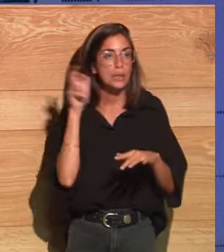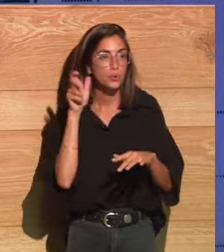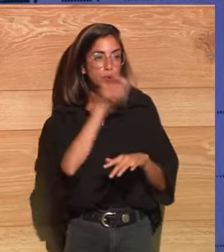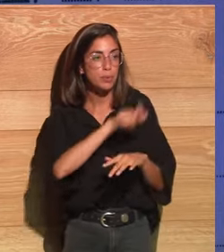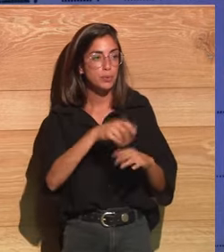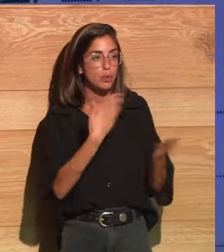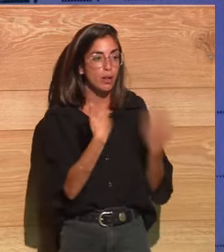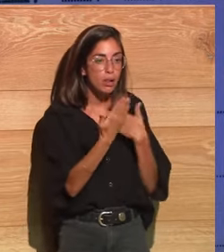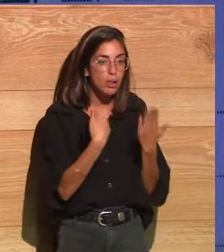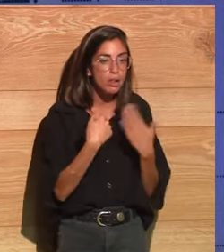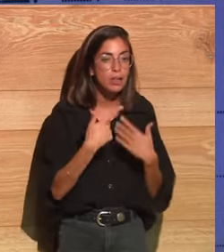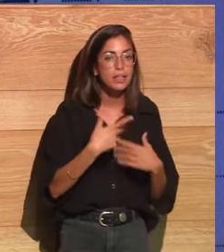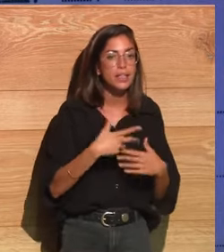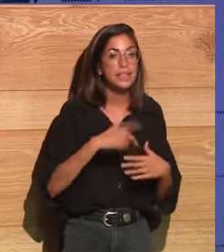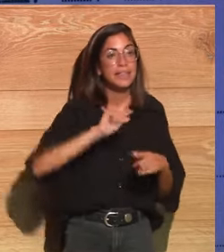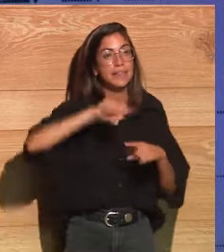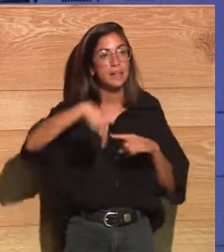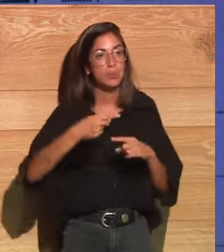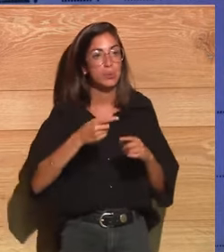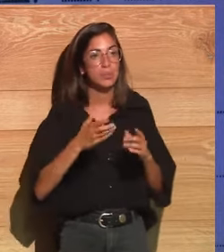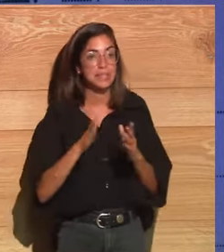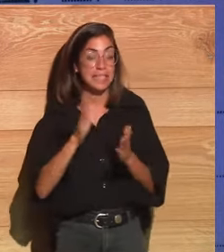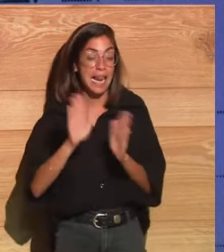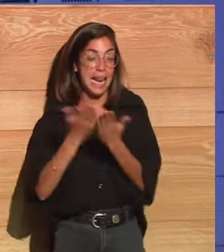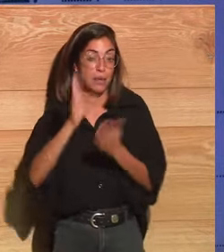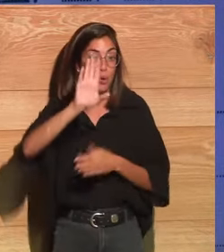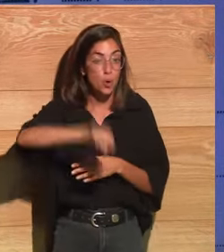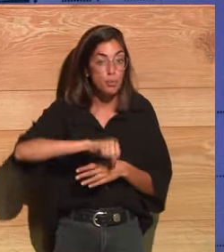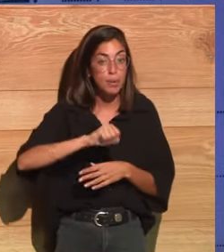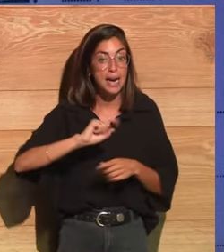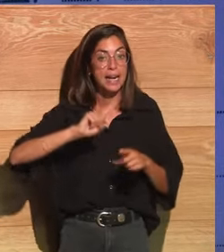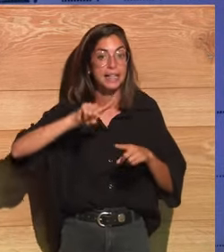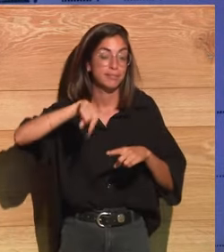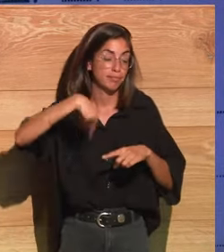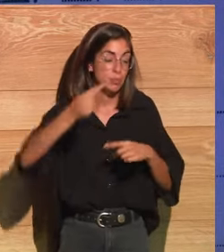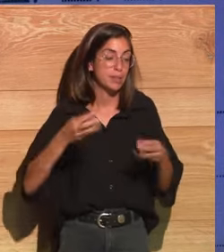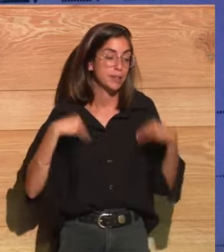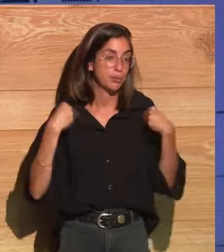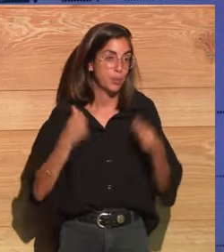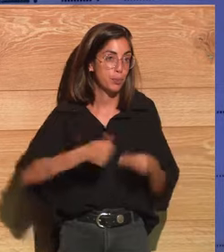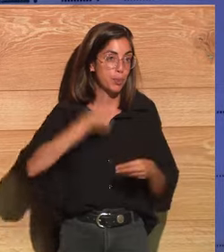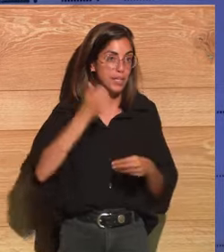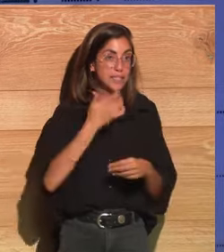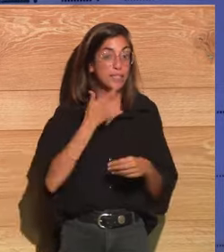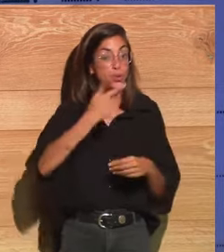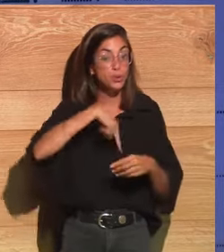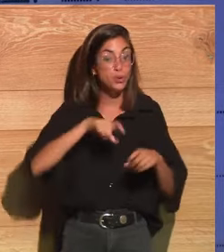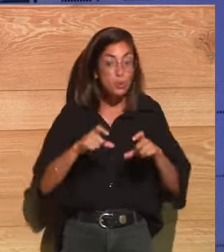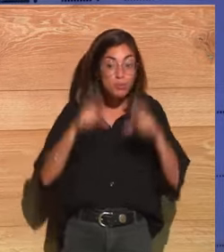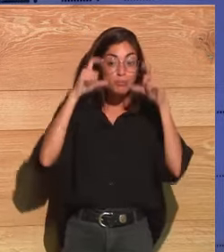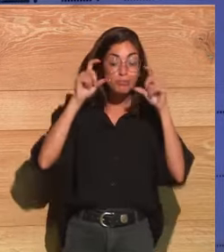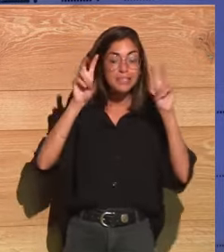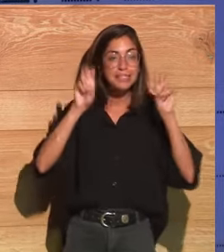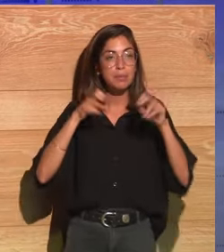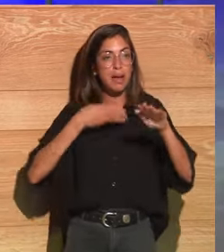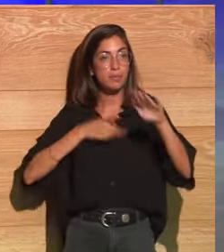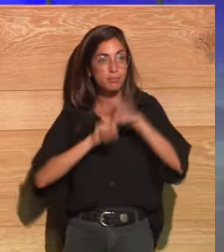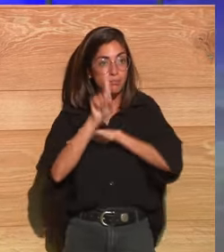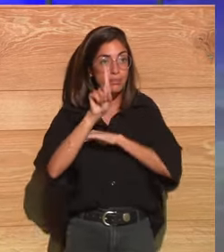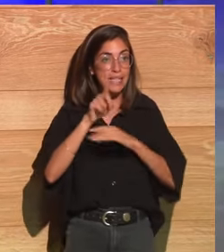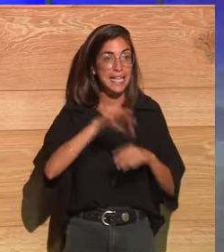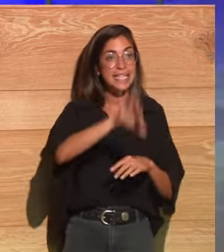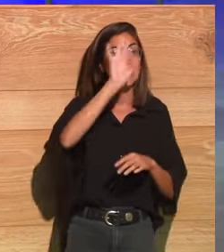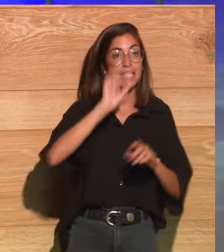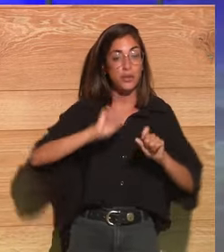después adquirir, si no han adquirido ya un libro, y disfrutarlo muchas horas más, ¿no? Si nos ponemos las gafas de la evolución por selección natural, y aquí